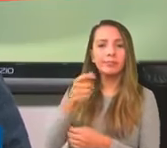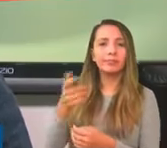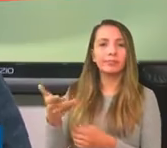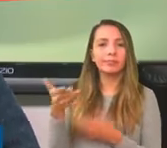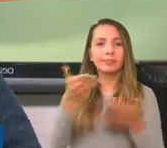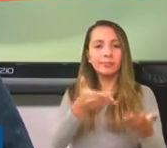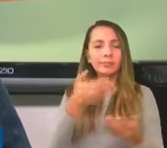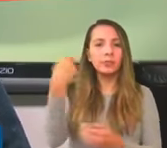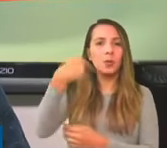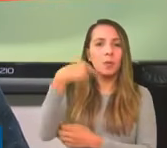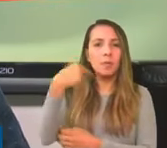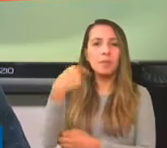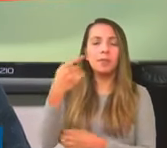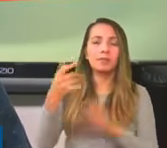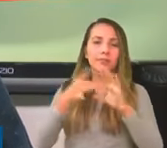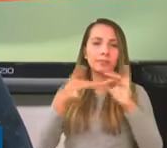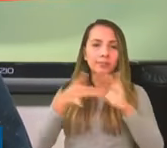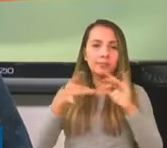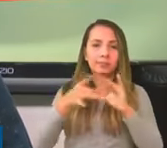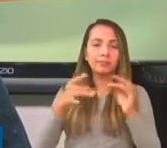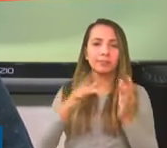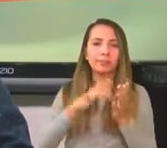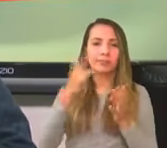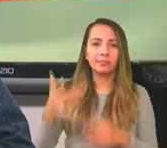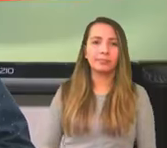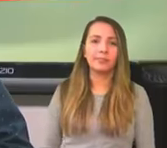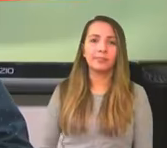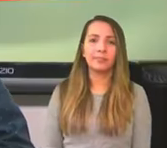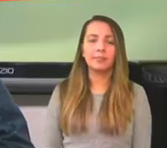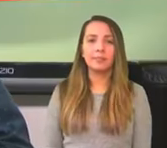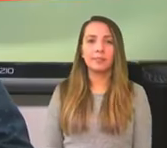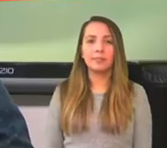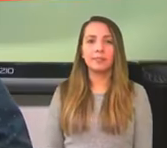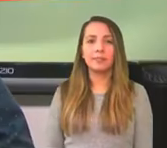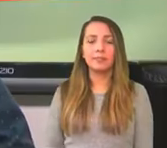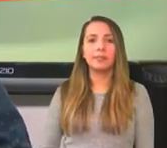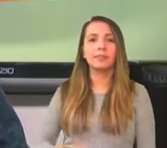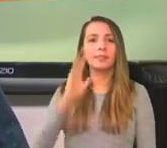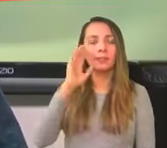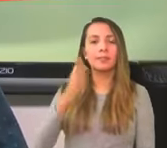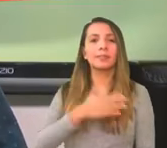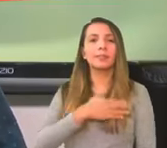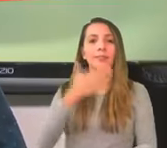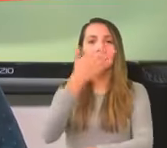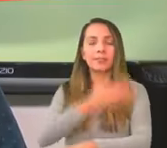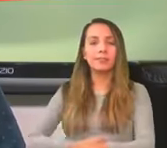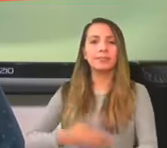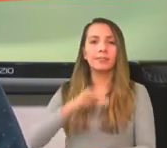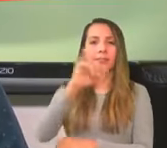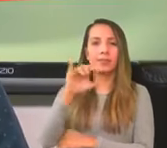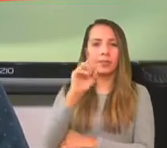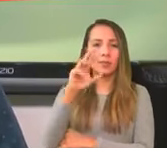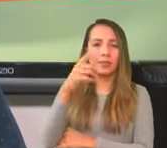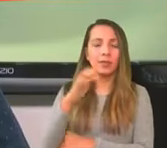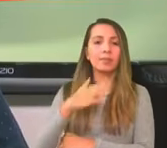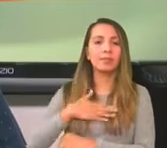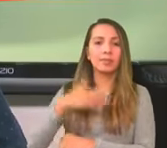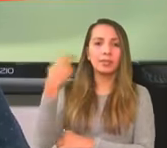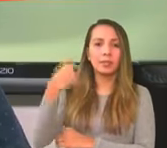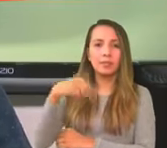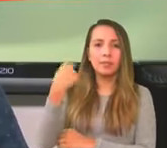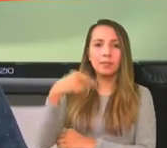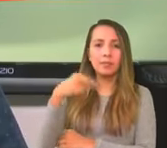adelante, y agradezco este enlace telefónico. Sí, buenas tardes, es Jorge Díaz. Bueno, mi nombre es